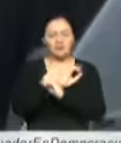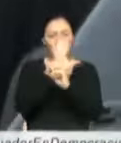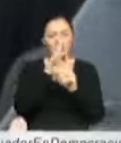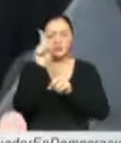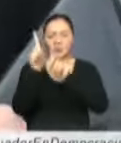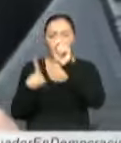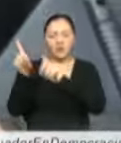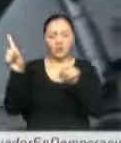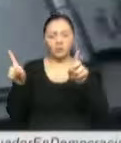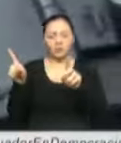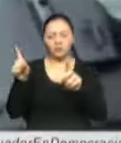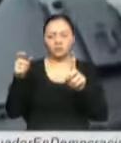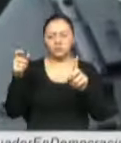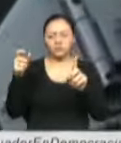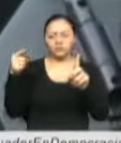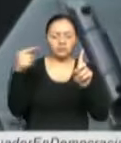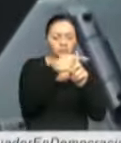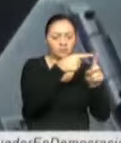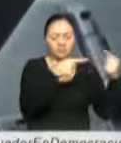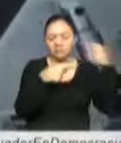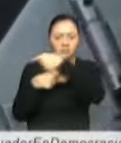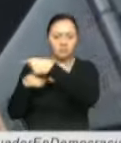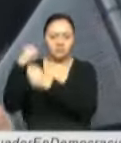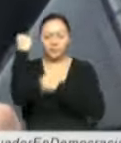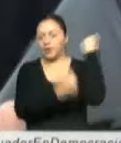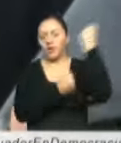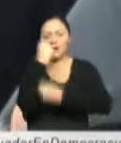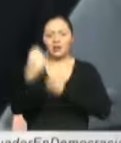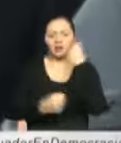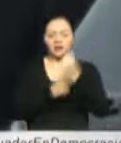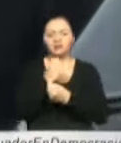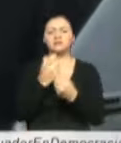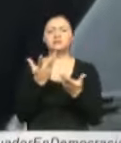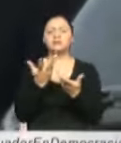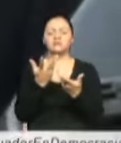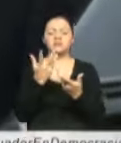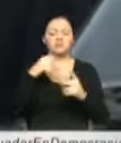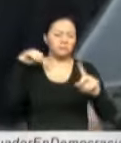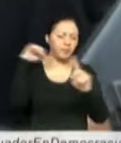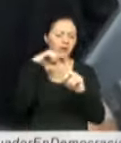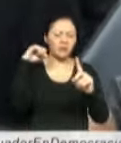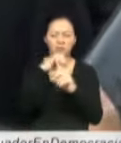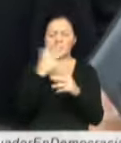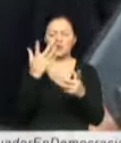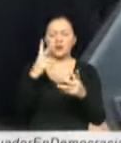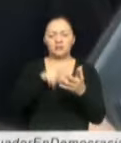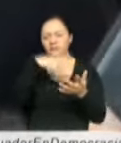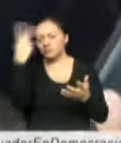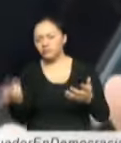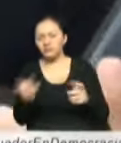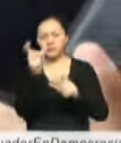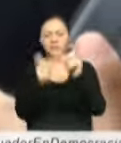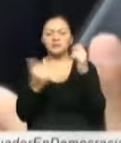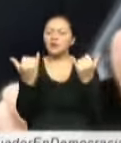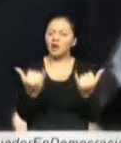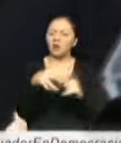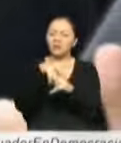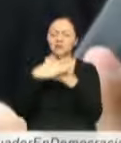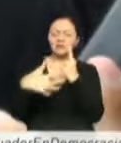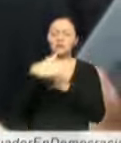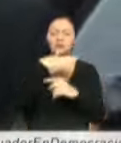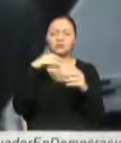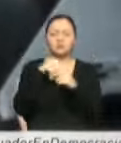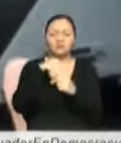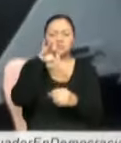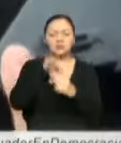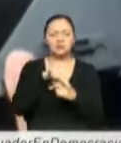ciertos simpatizantes en contra de otros. ¿Qué decir al respecto cuando este tipo de situaciones se han vuelto comunes, sobre todo en esta época